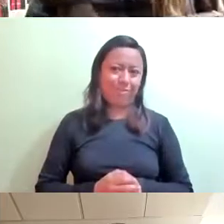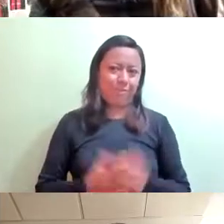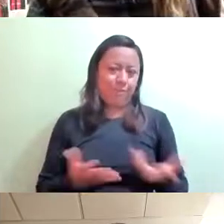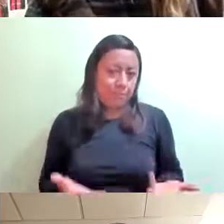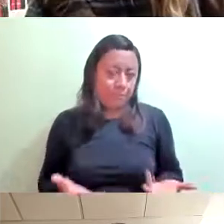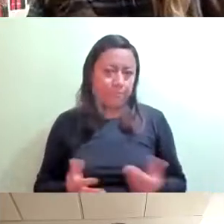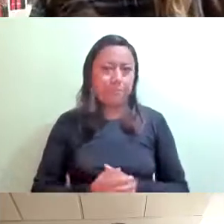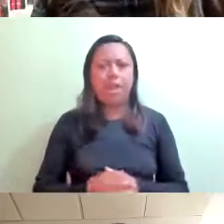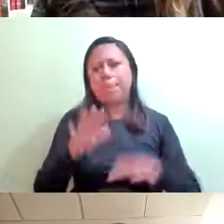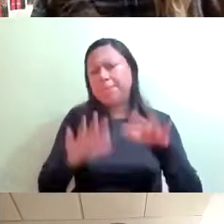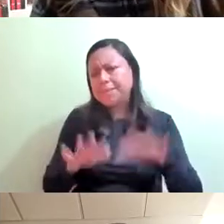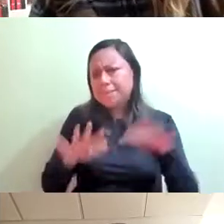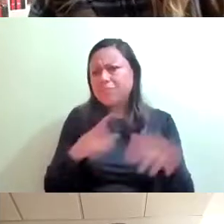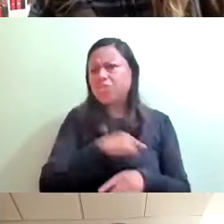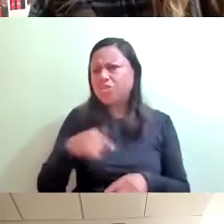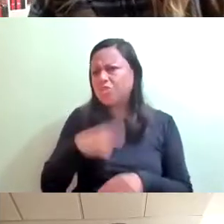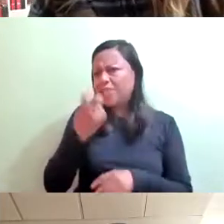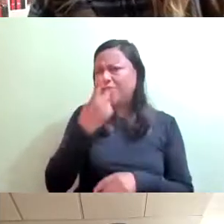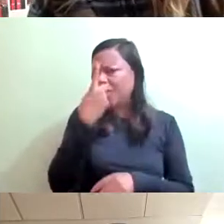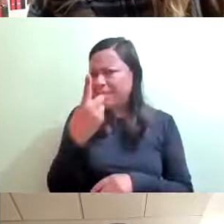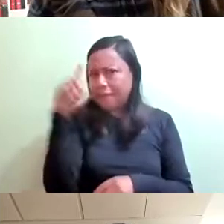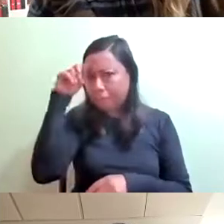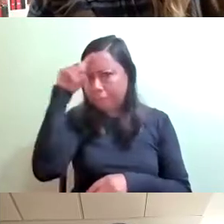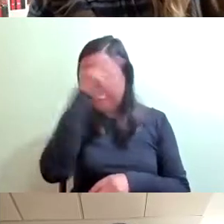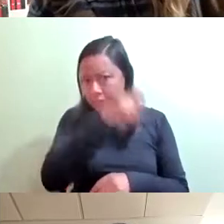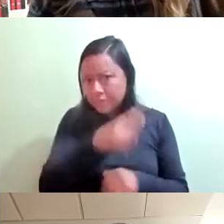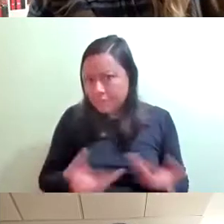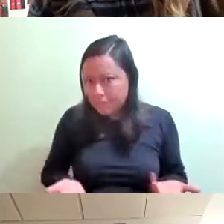nos cuesta mucho trabajo y sobre todo,